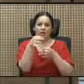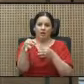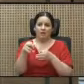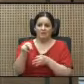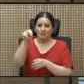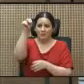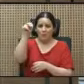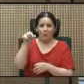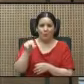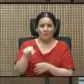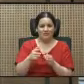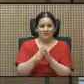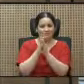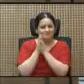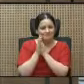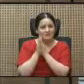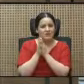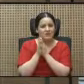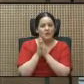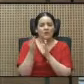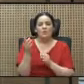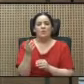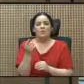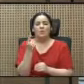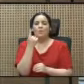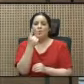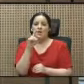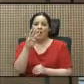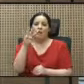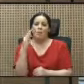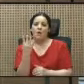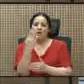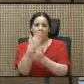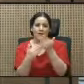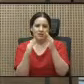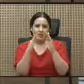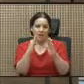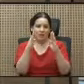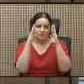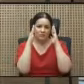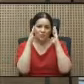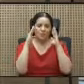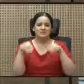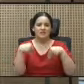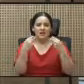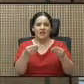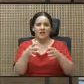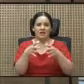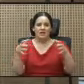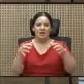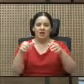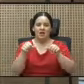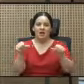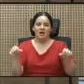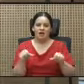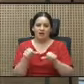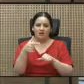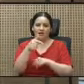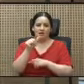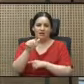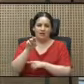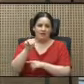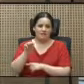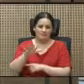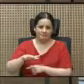donde seguimos solicitando al menos una cuarta parte de la atención que se le da al gran área metropolitana. En